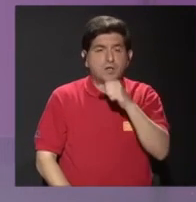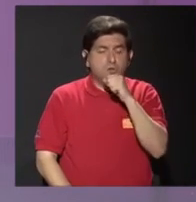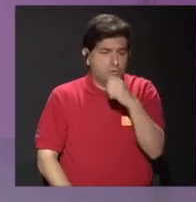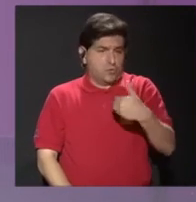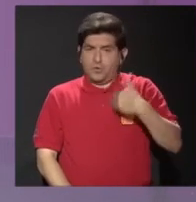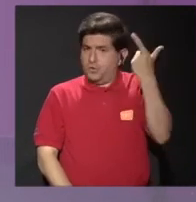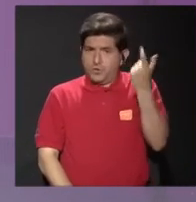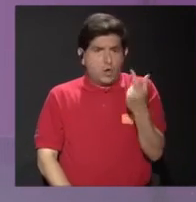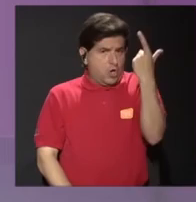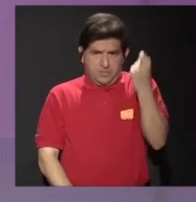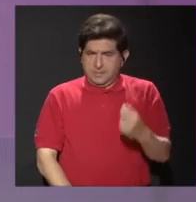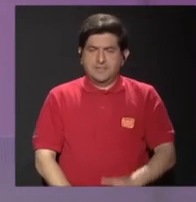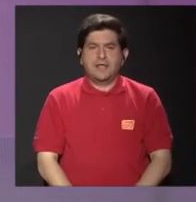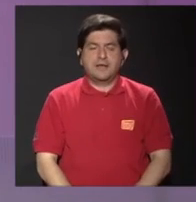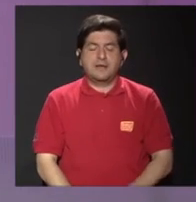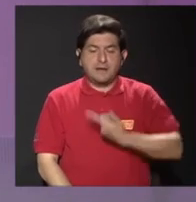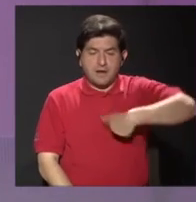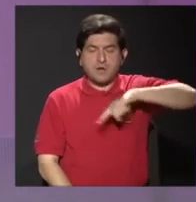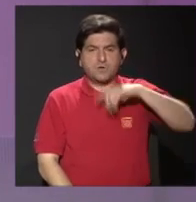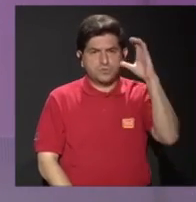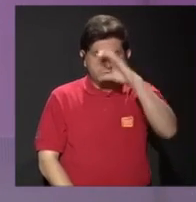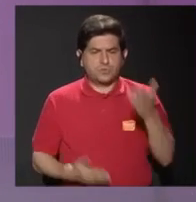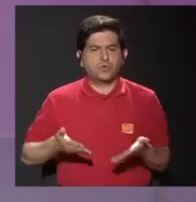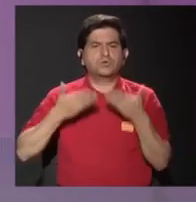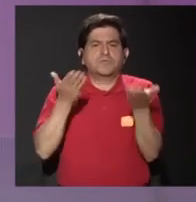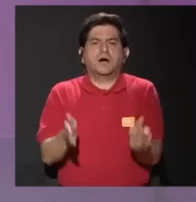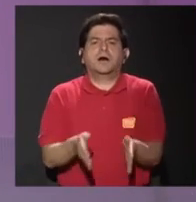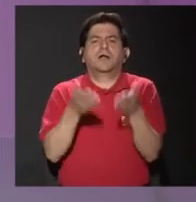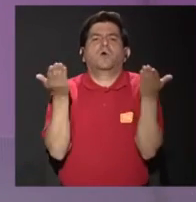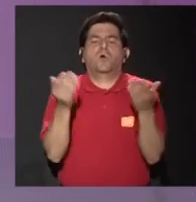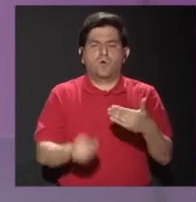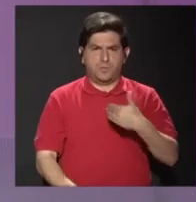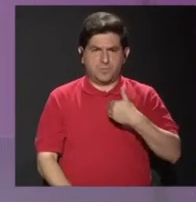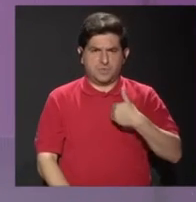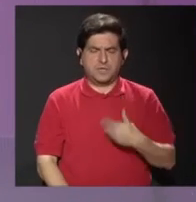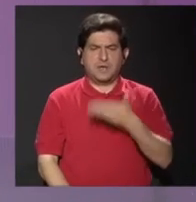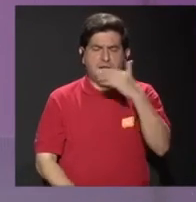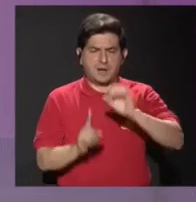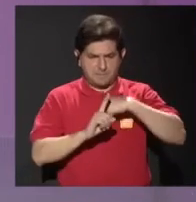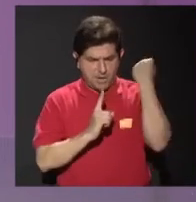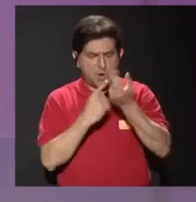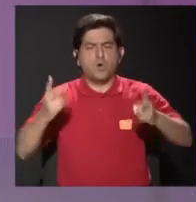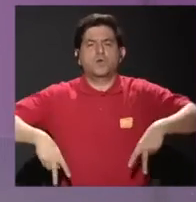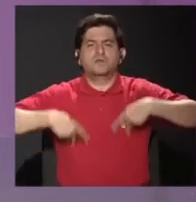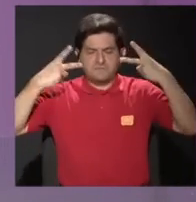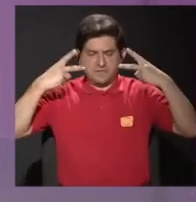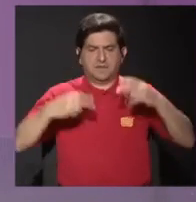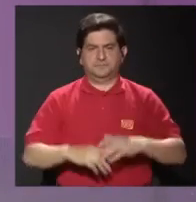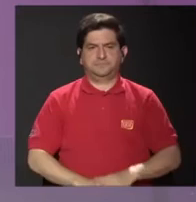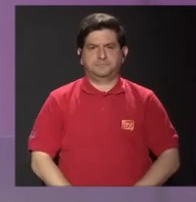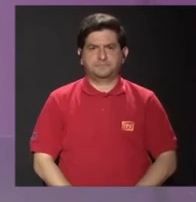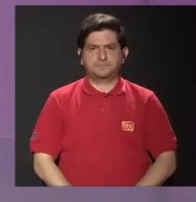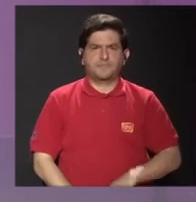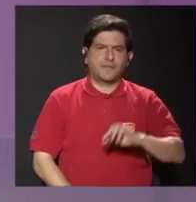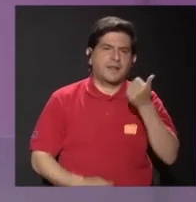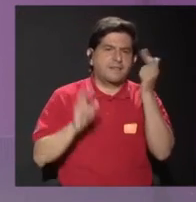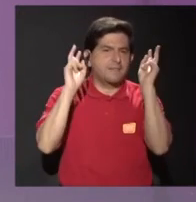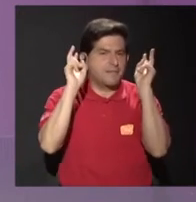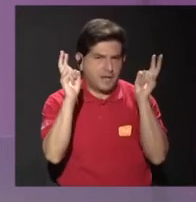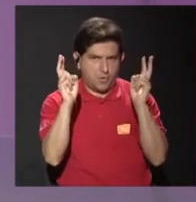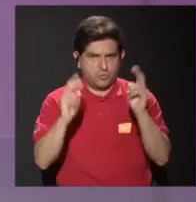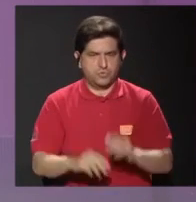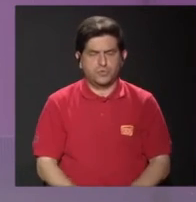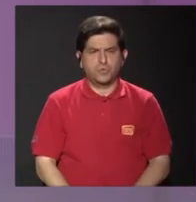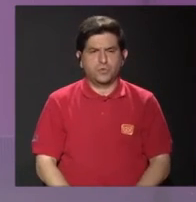pensión inmediatamente vamos a buscar cómo se le otorgamos para que pueda tener mejores condiciones de vida sobre el otro tema pues